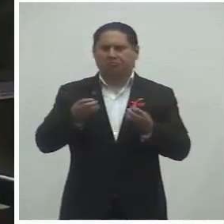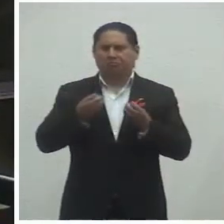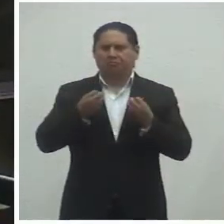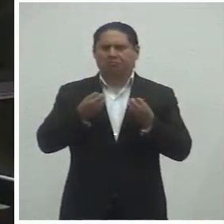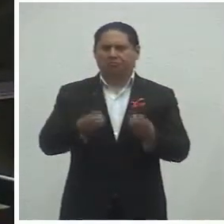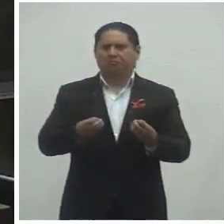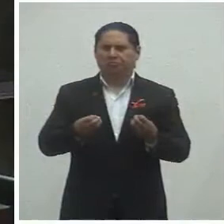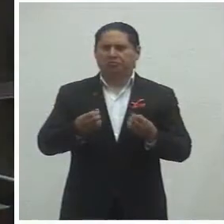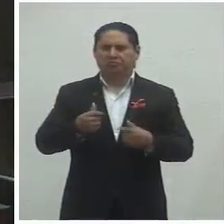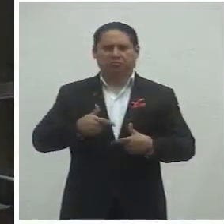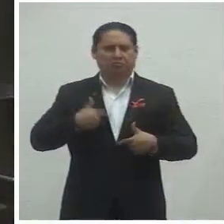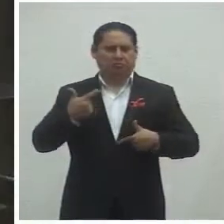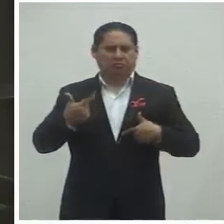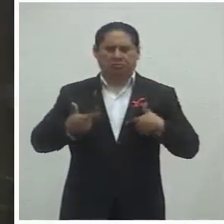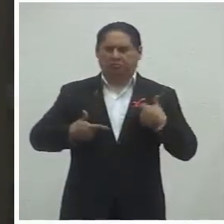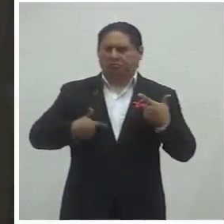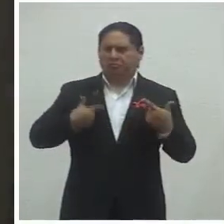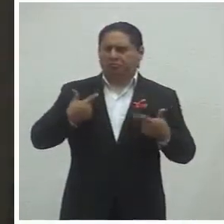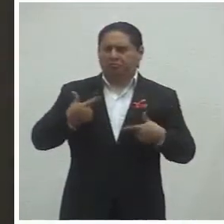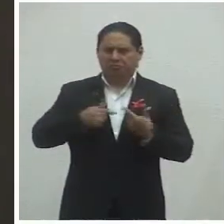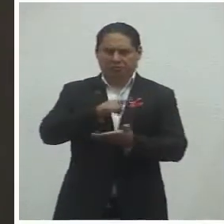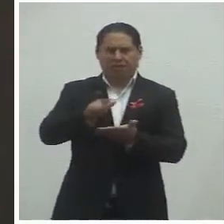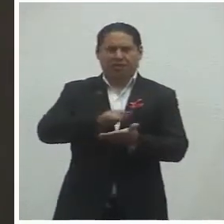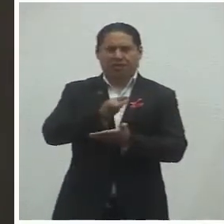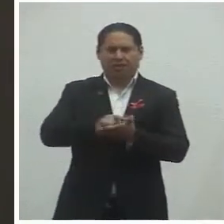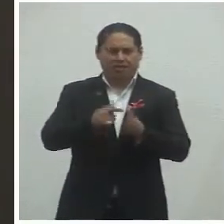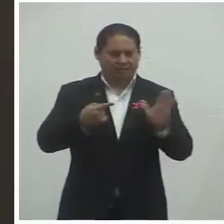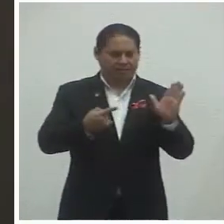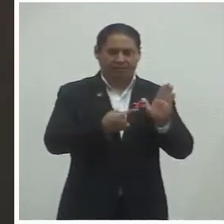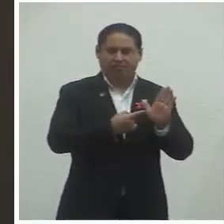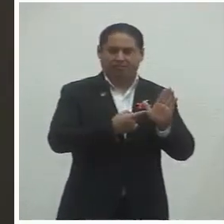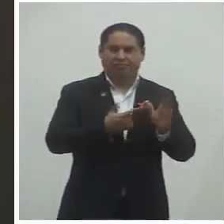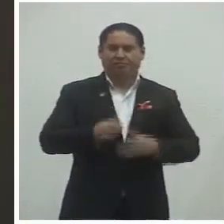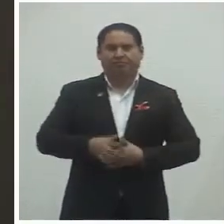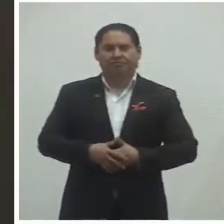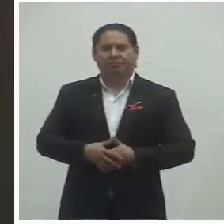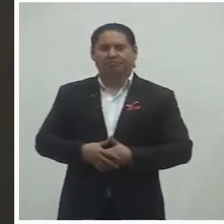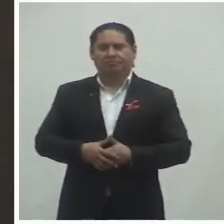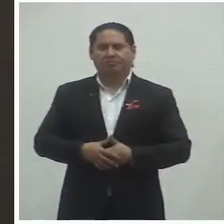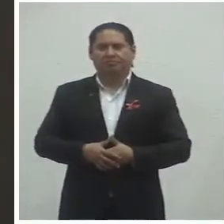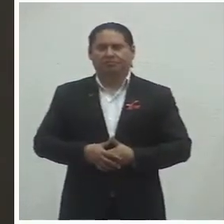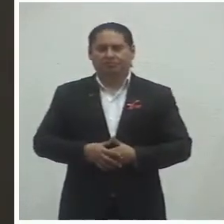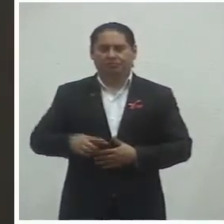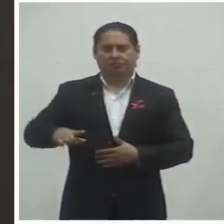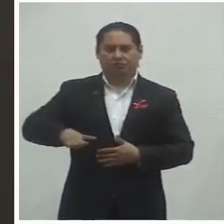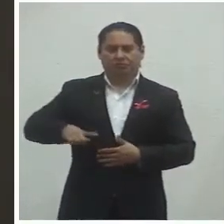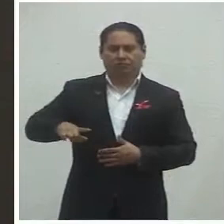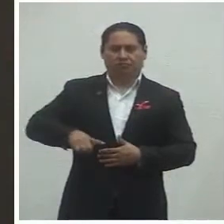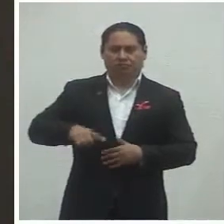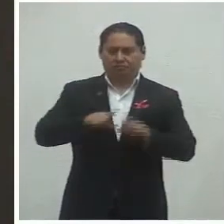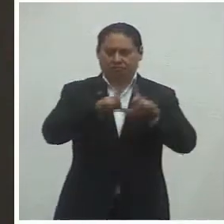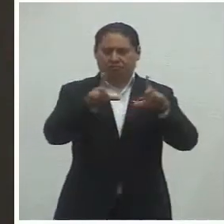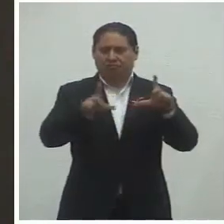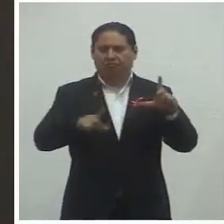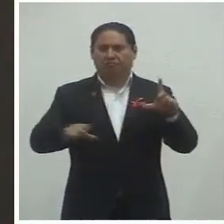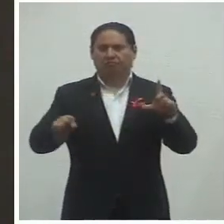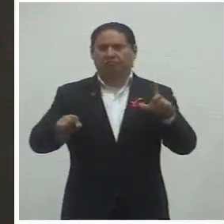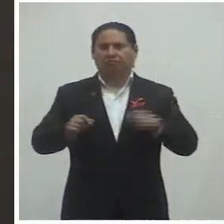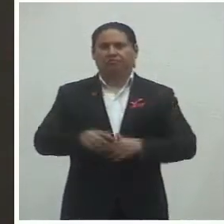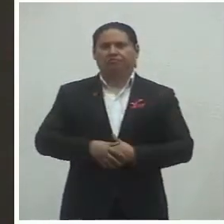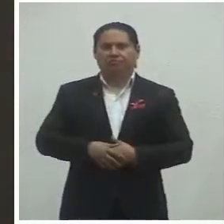constitucionales bien marcadas en las leyes vigentes. Sin embargo, los gobernantes de la República han